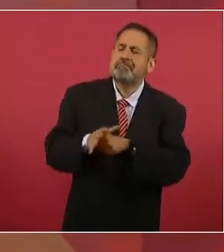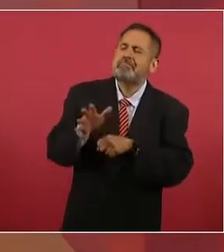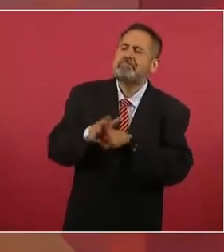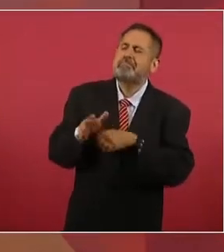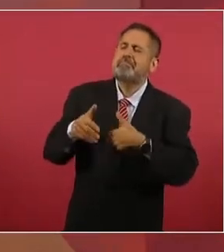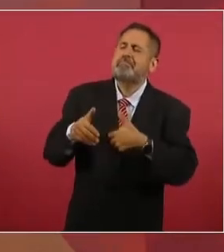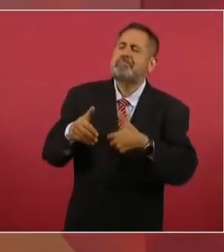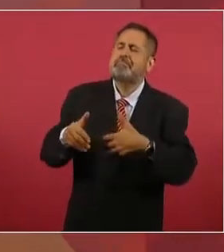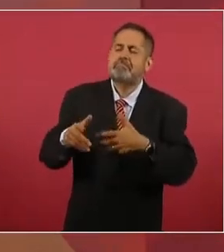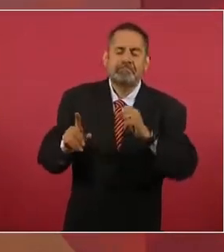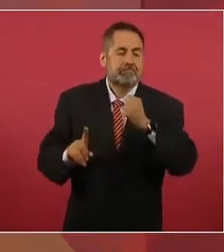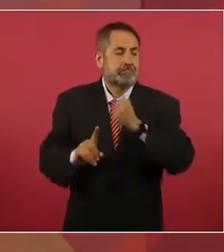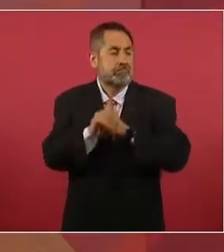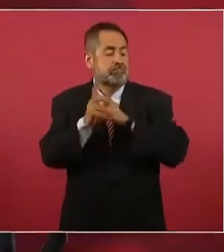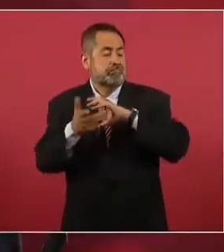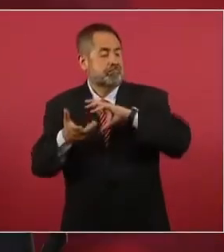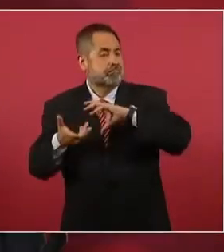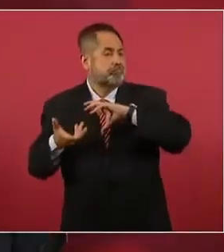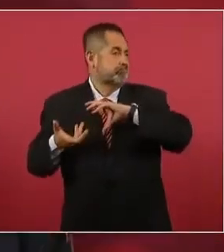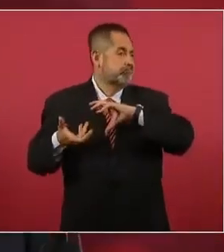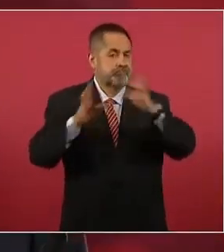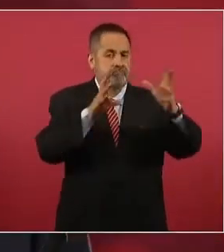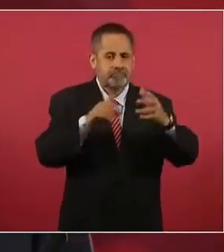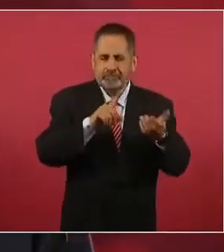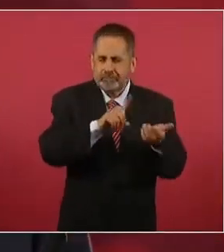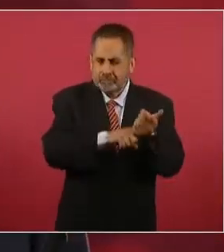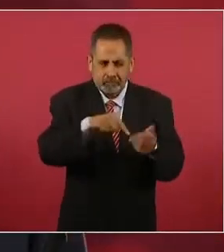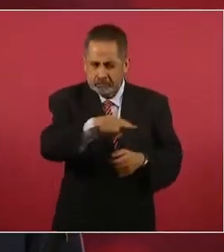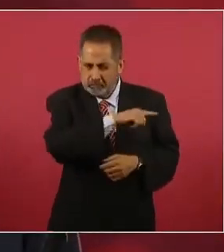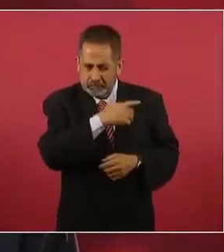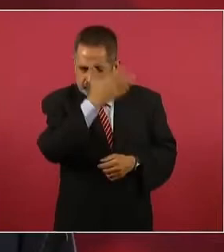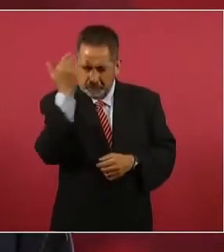O la invasión de Rusia a Ucrania.